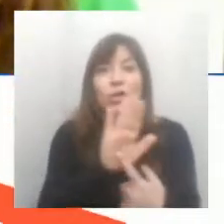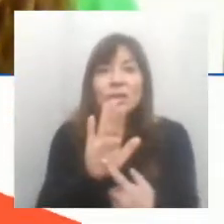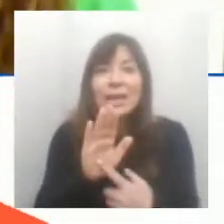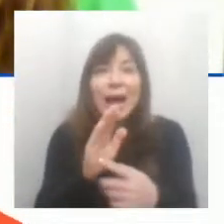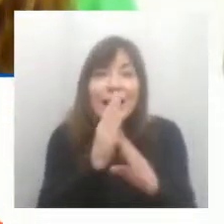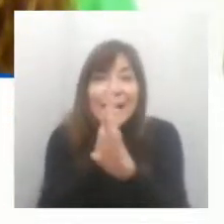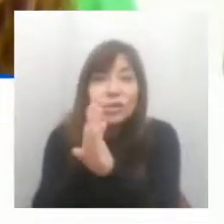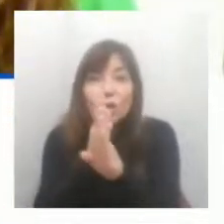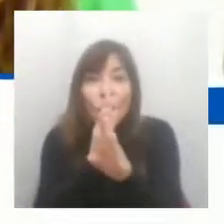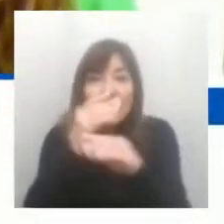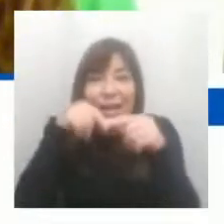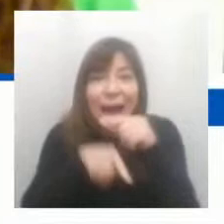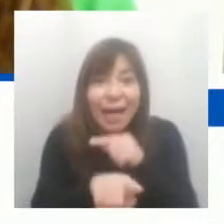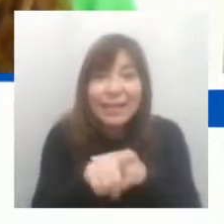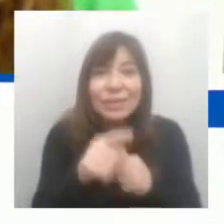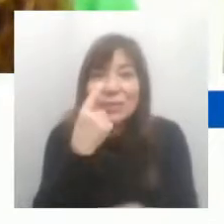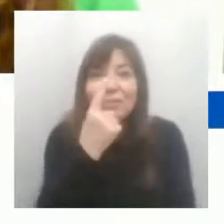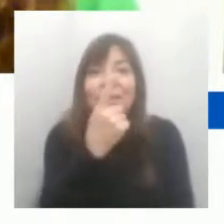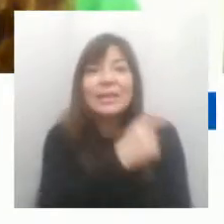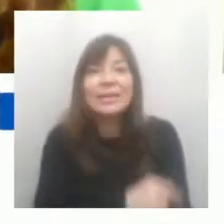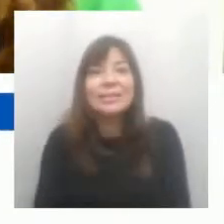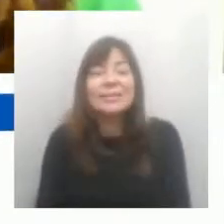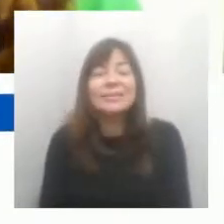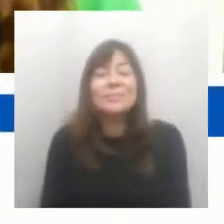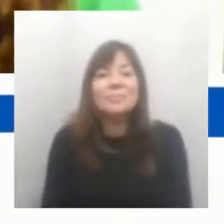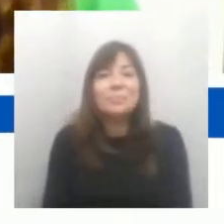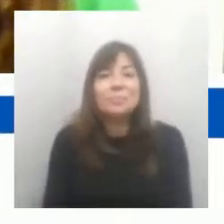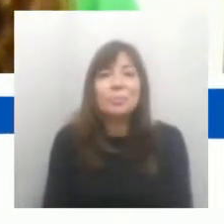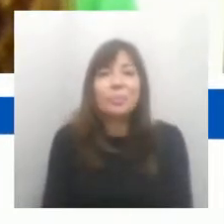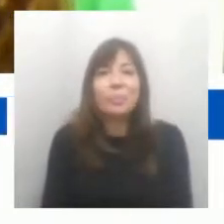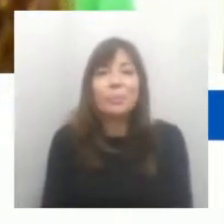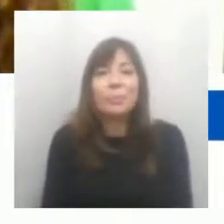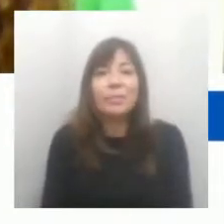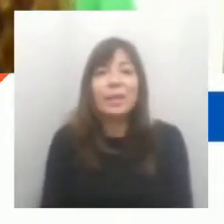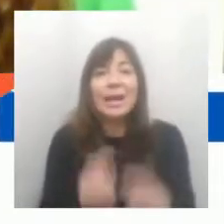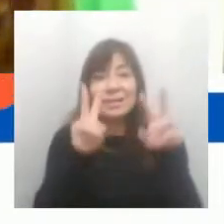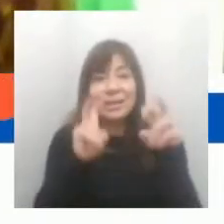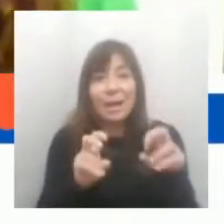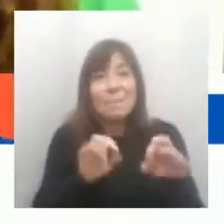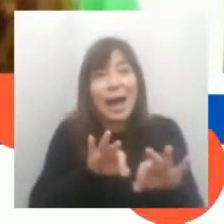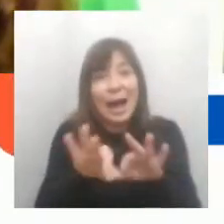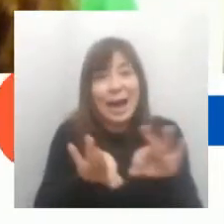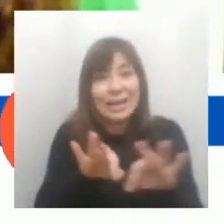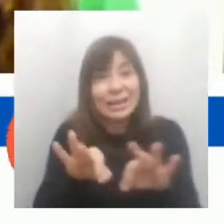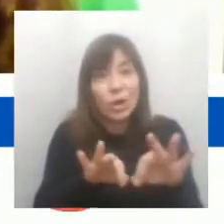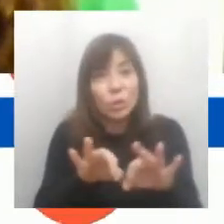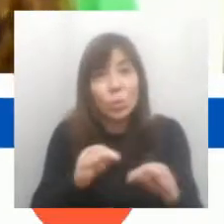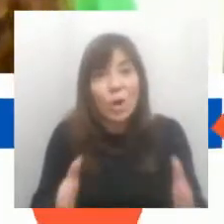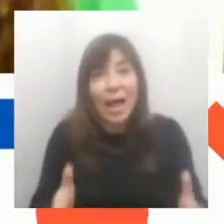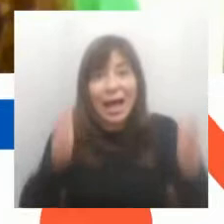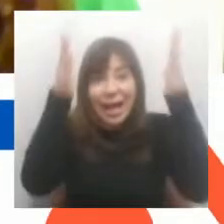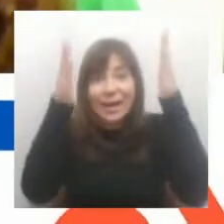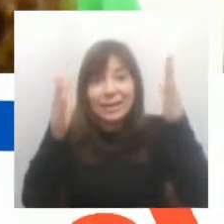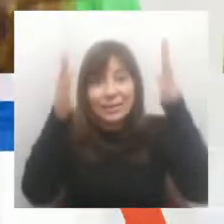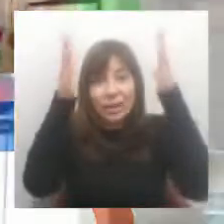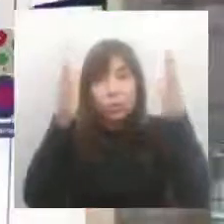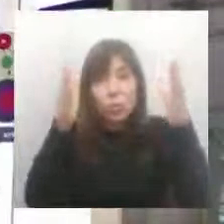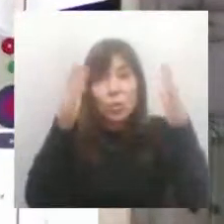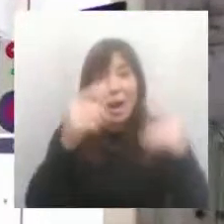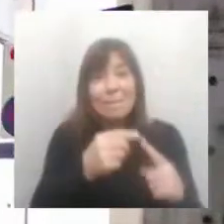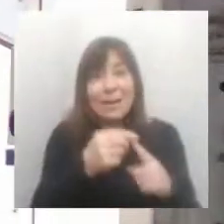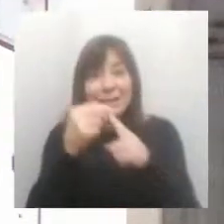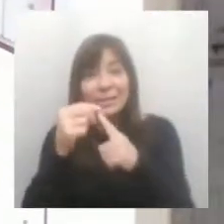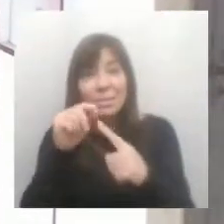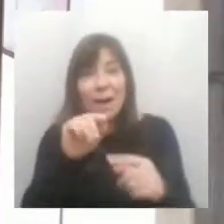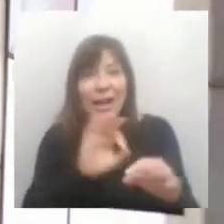nos puedes ayudar en eso. Exactamente, Marcelo. Respecto de la arquitectura del edificio del pabellón principal, tenemos este